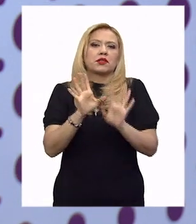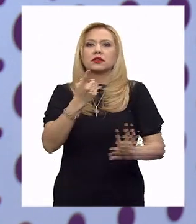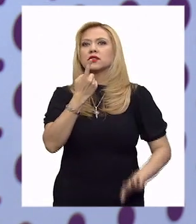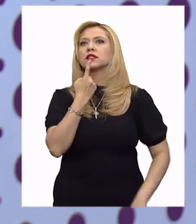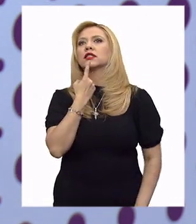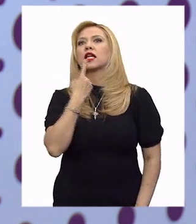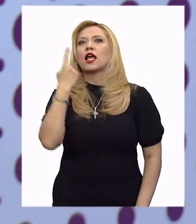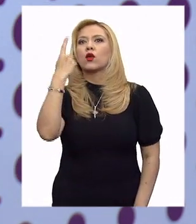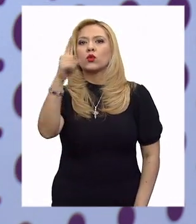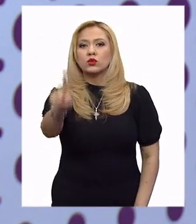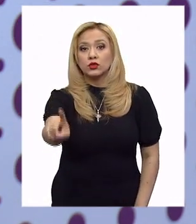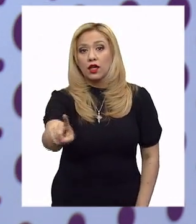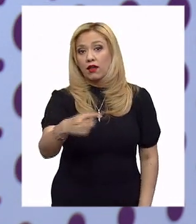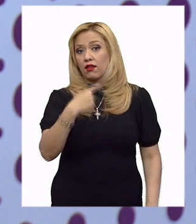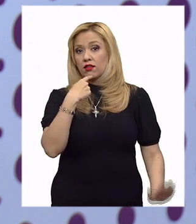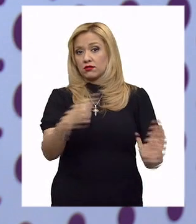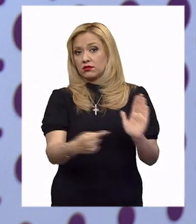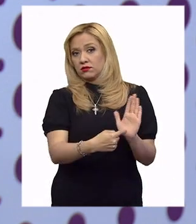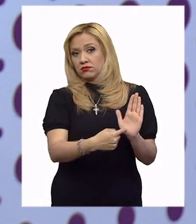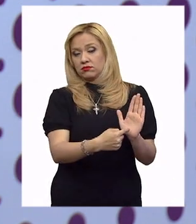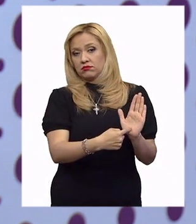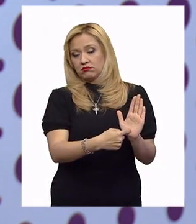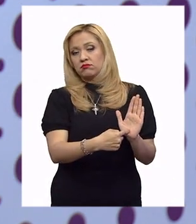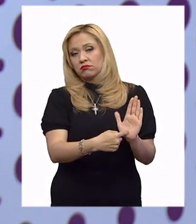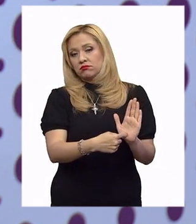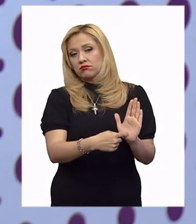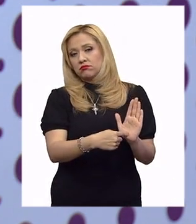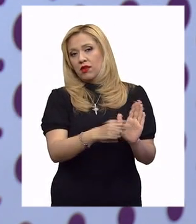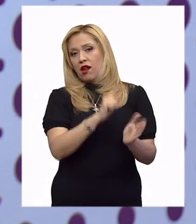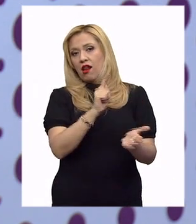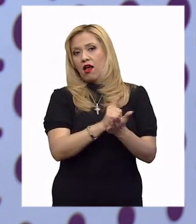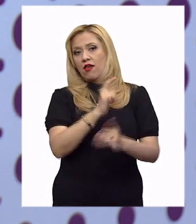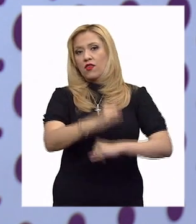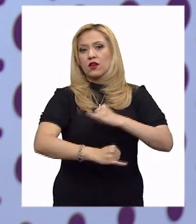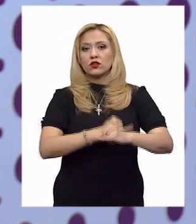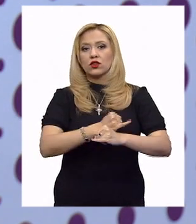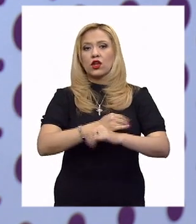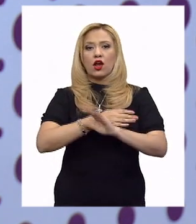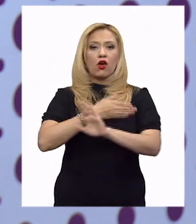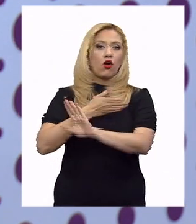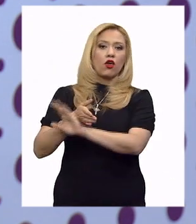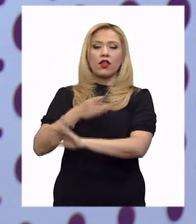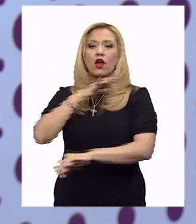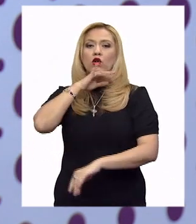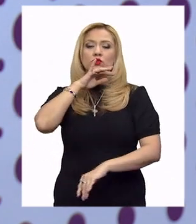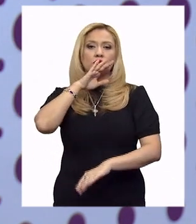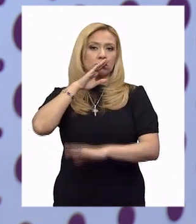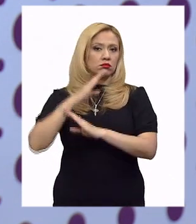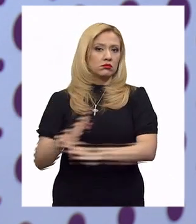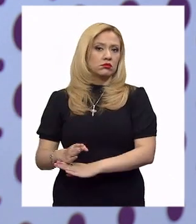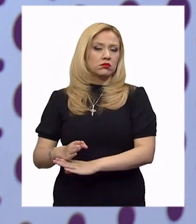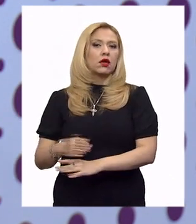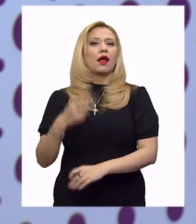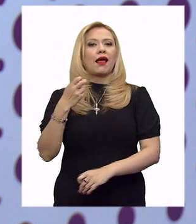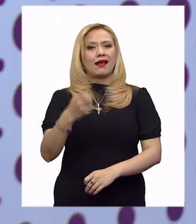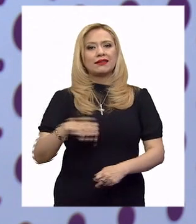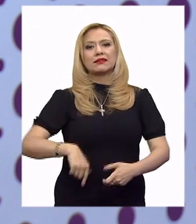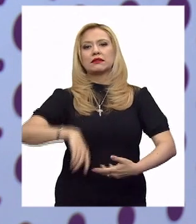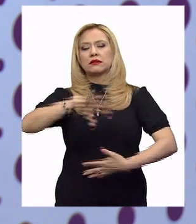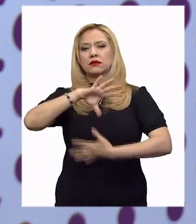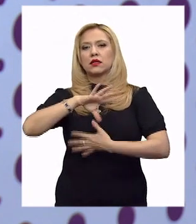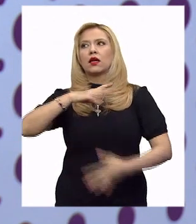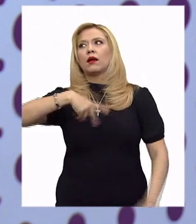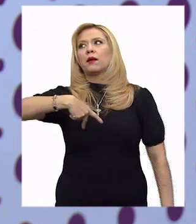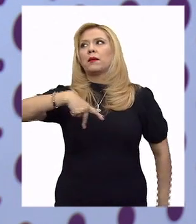como lo determina la Convención Interamericana en contra de la corrupción. Este es en el marco regional dentro del sistema interamericano, pero en